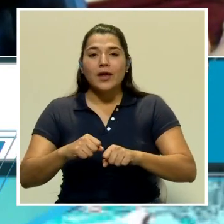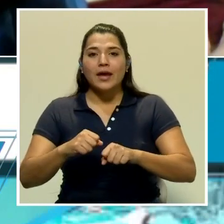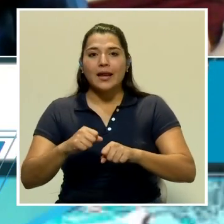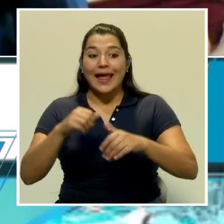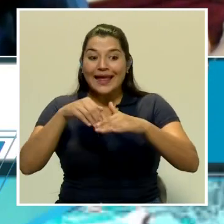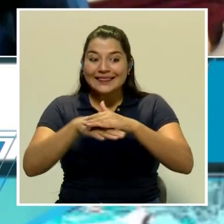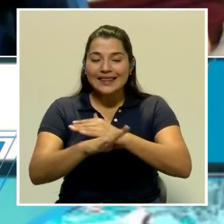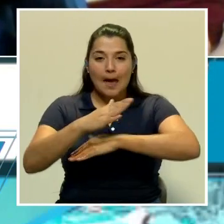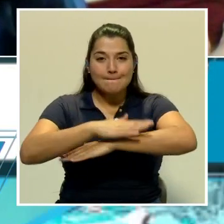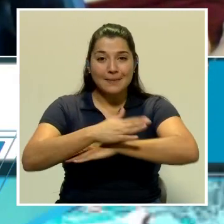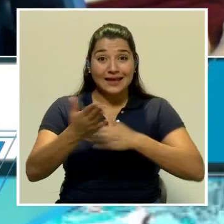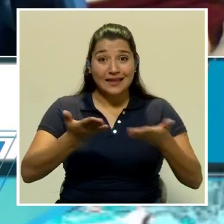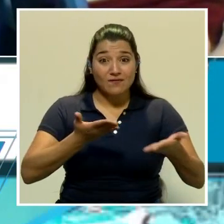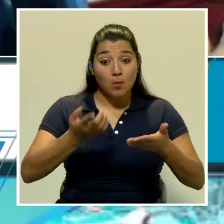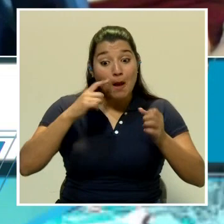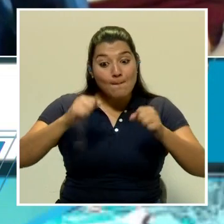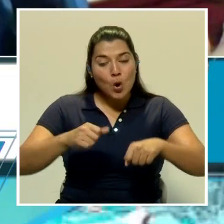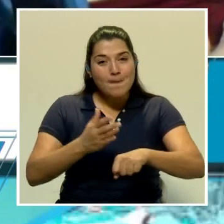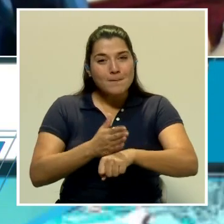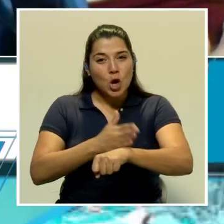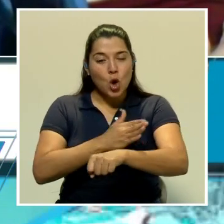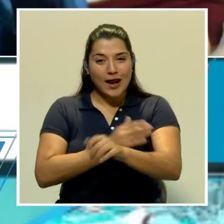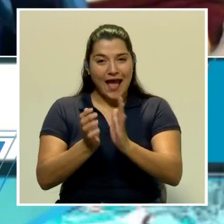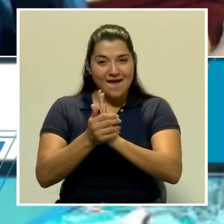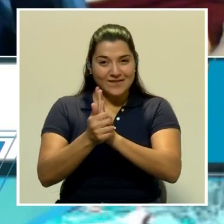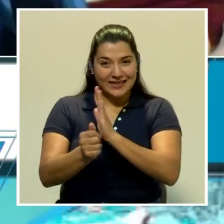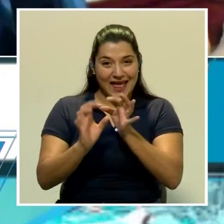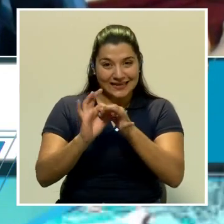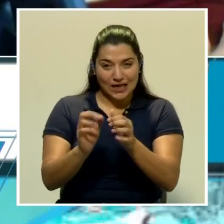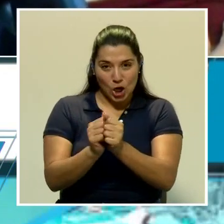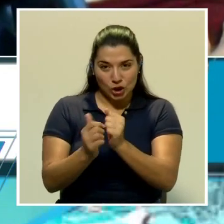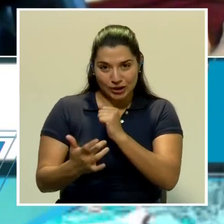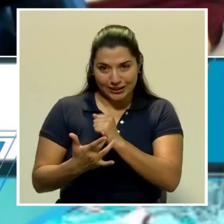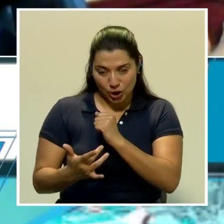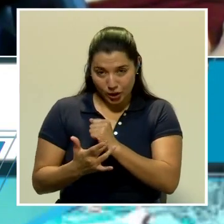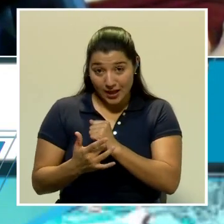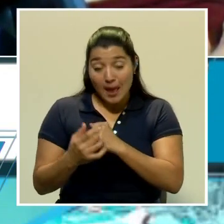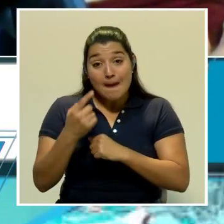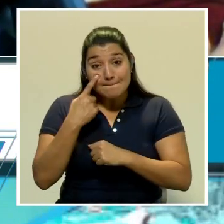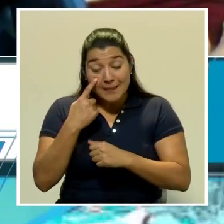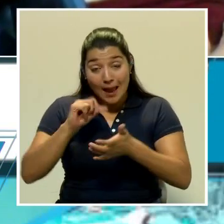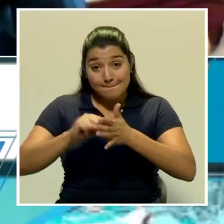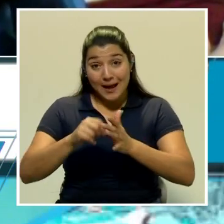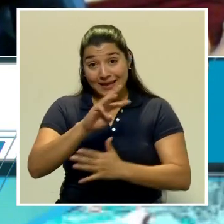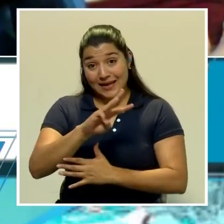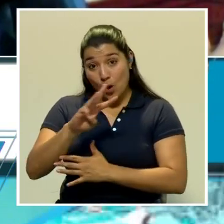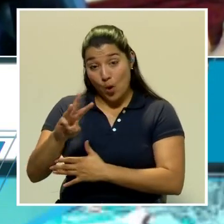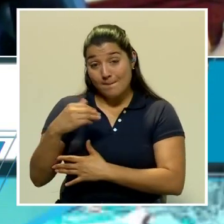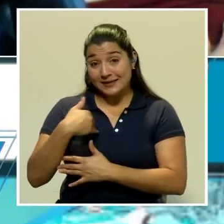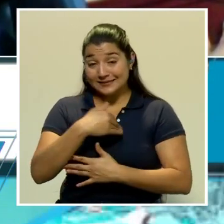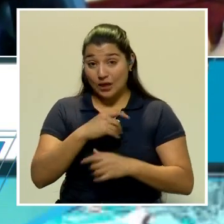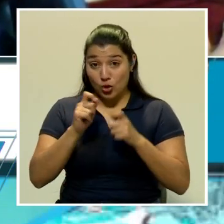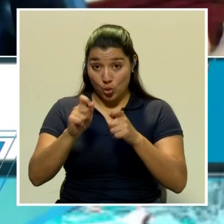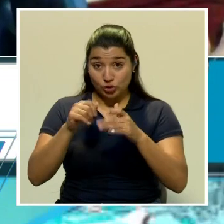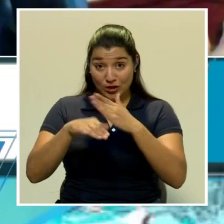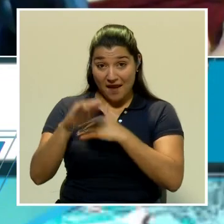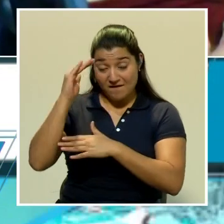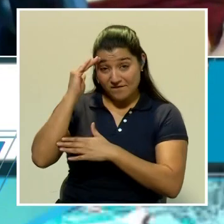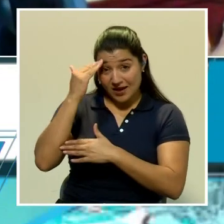sus habilidades tecnológicas. Los invito a ver en nuestra página web del Ministerio, en el Facebook